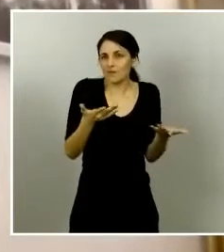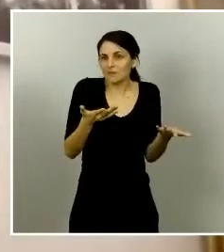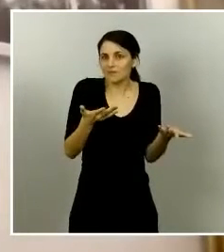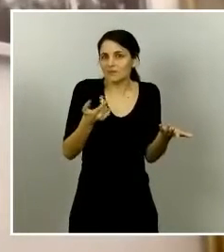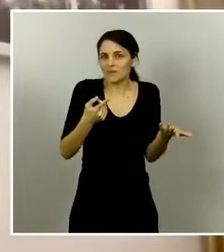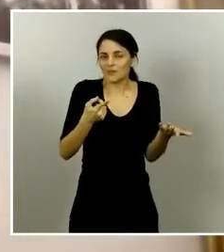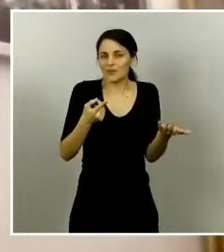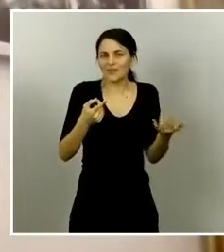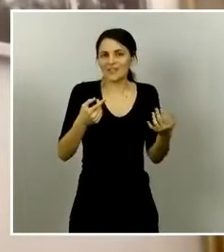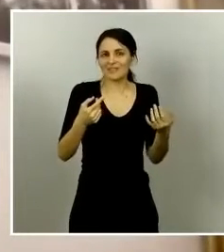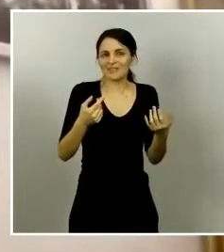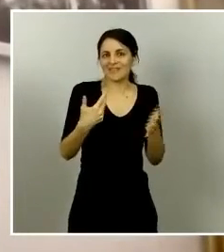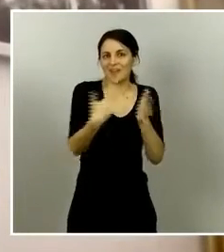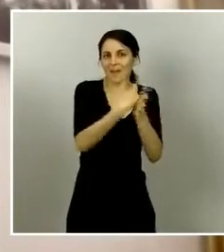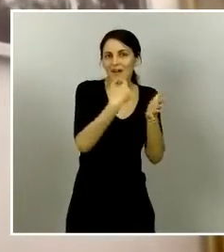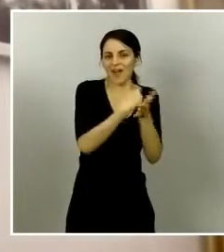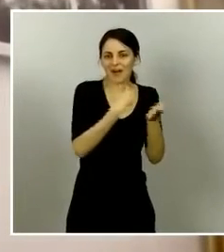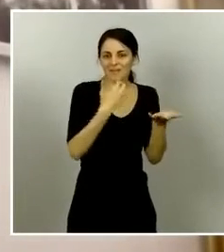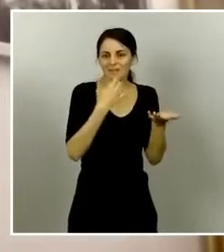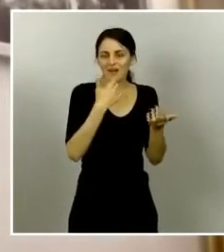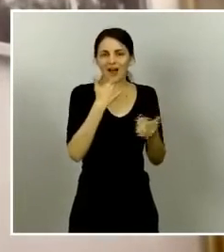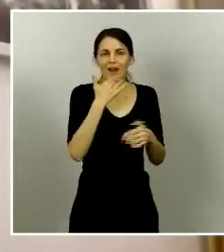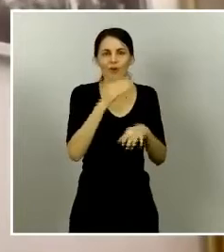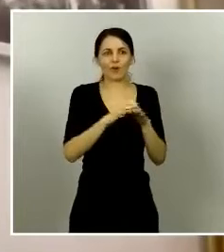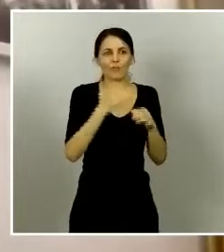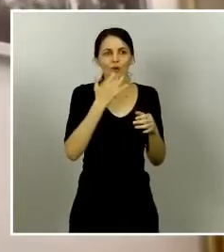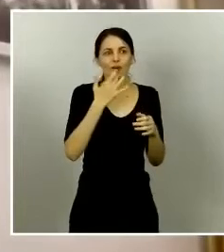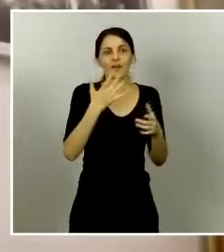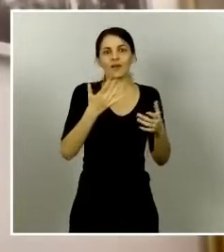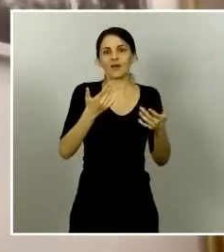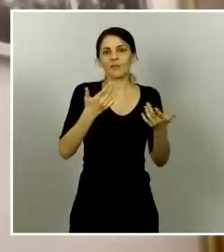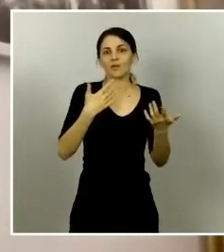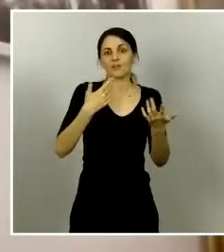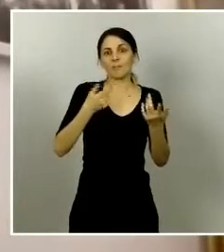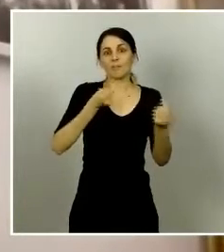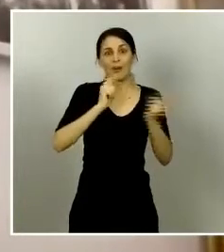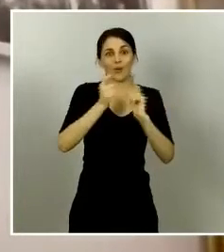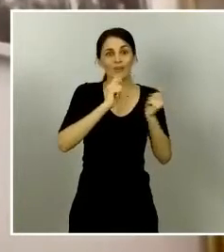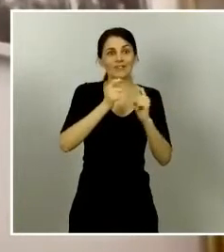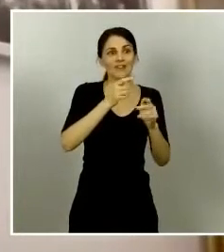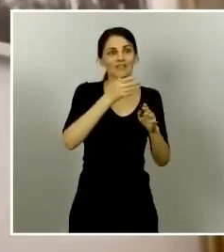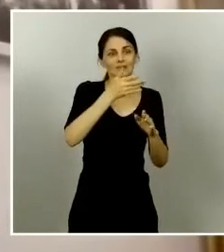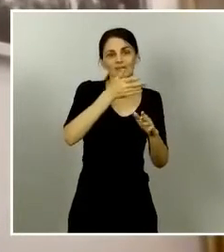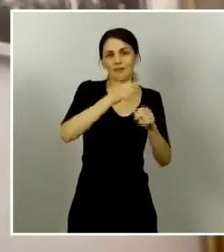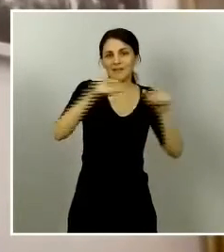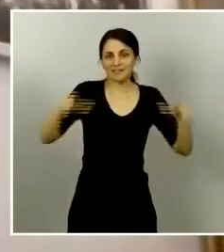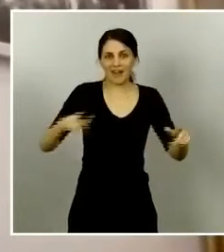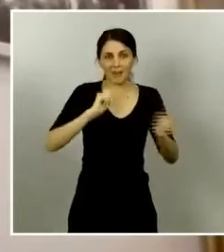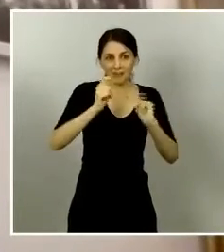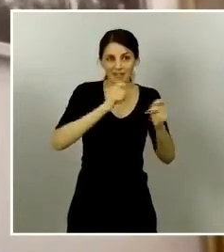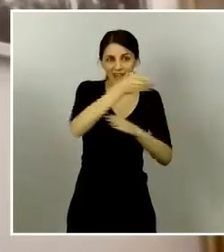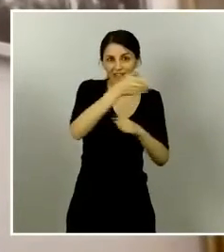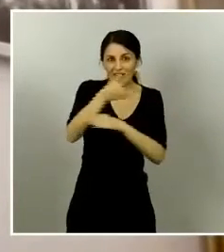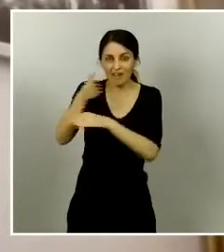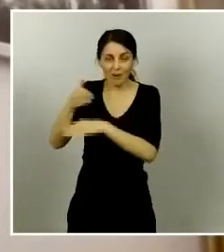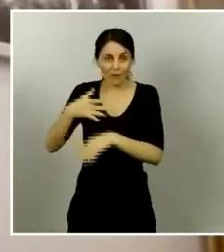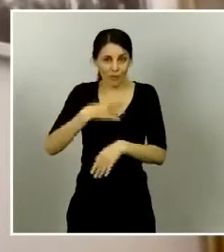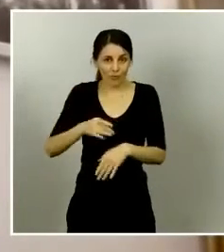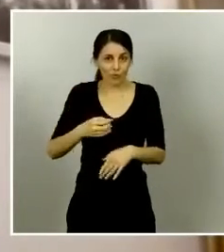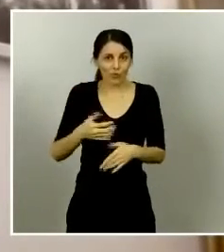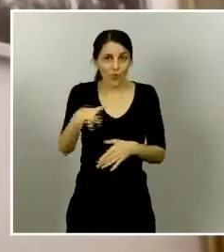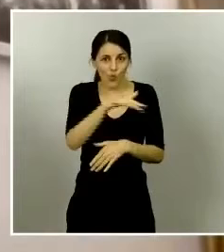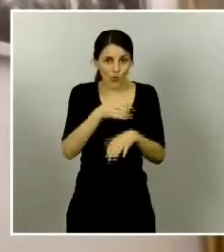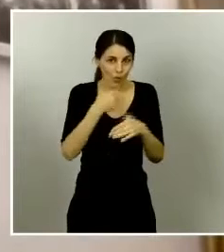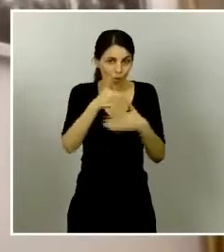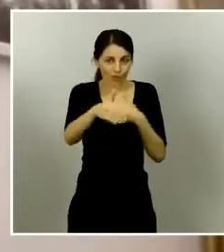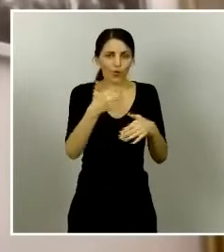dar alguna indicación a los periodistas que cubrimos habitualmente al Gobierno sobre cuánto podremos volver al Palacio de la Moncloa,